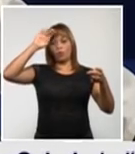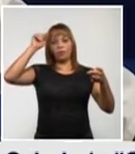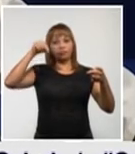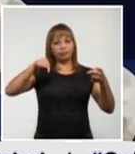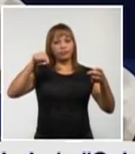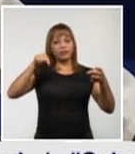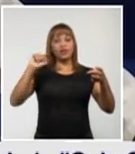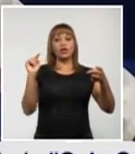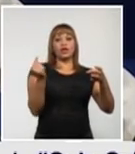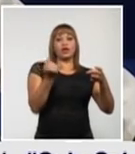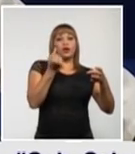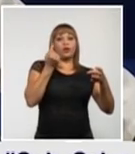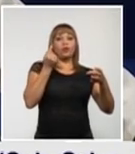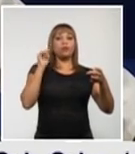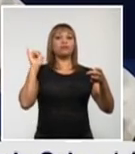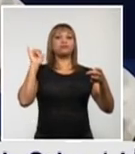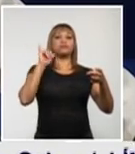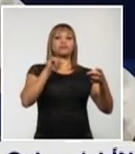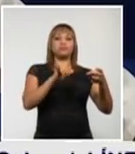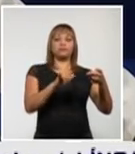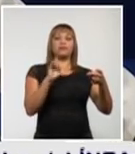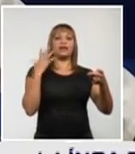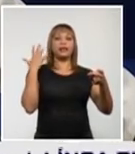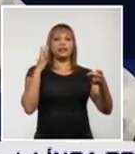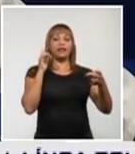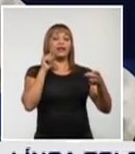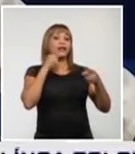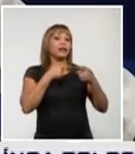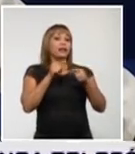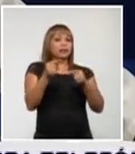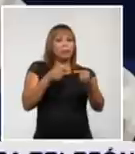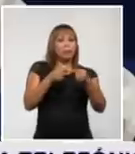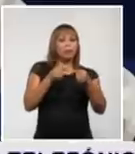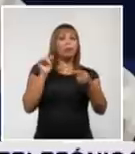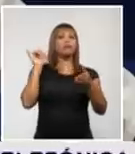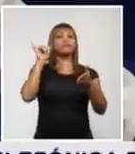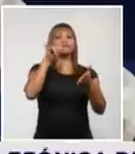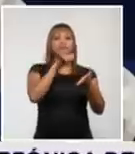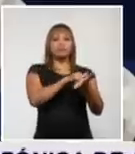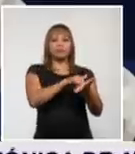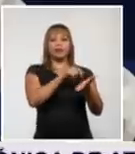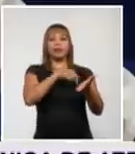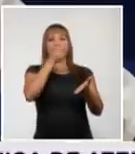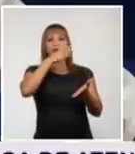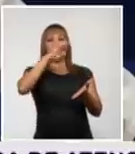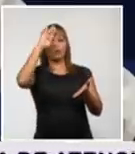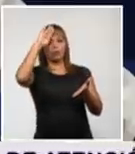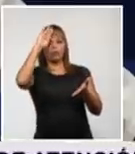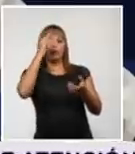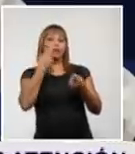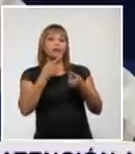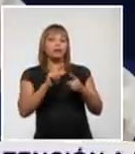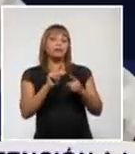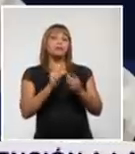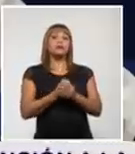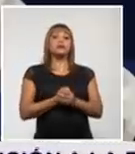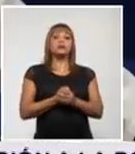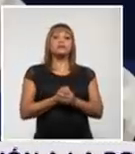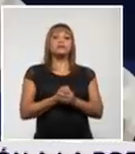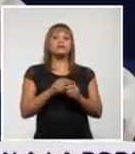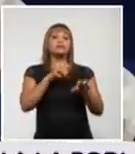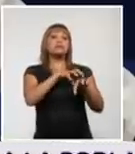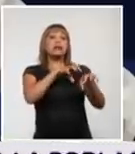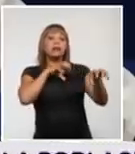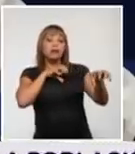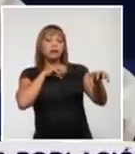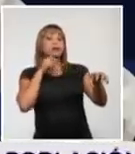una persona extranjera que recientemente arribó a nuestro país, se aisló y se hizo